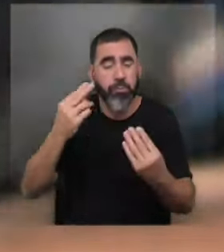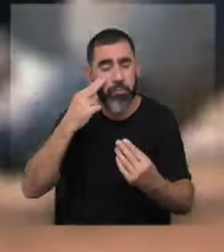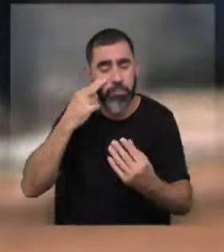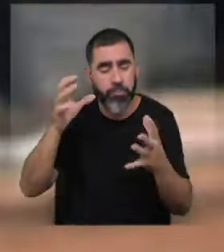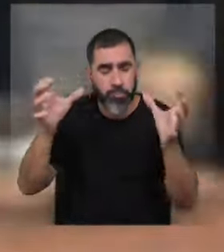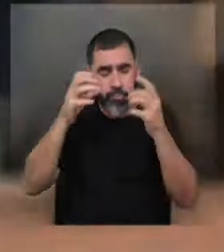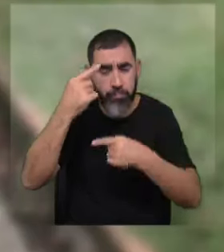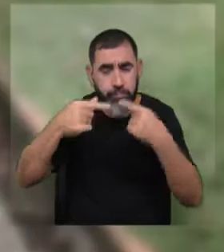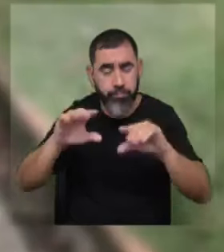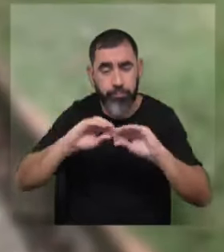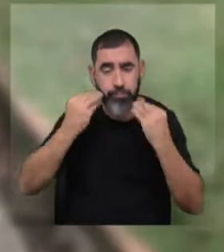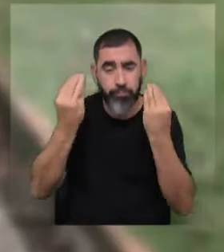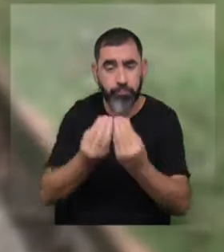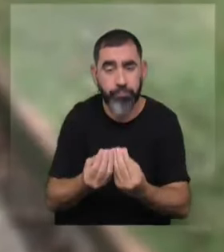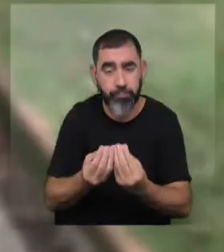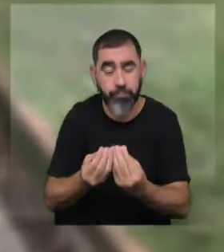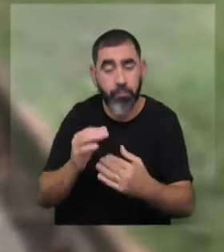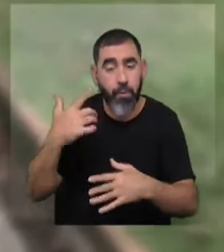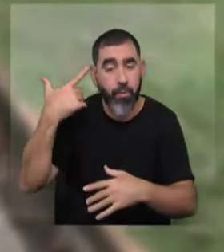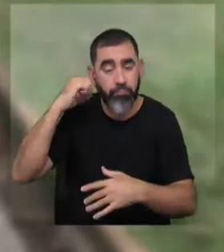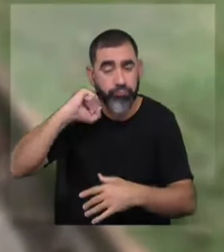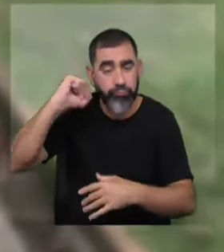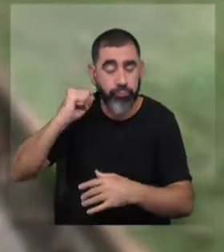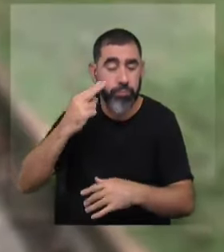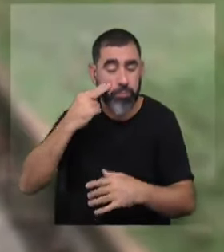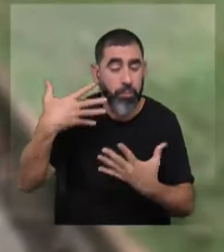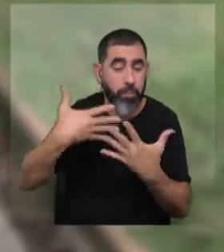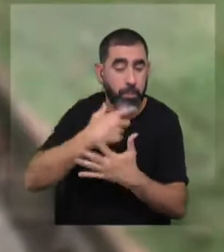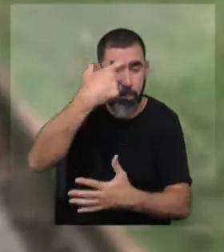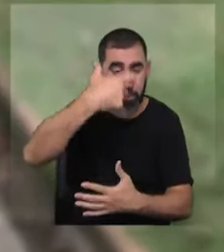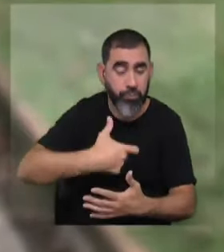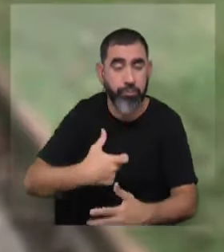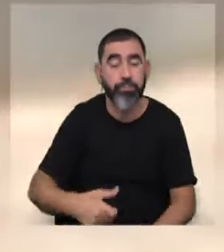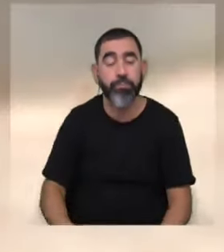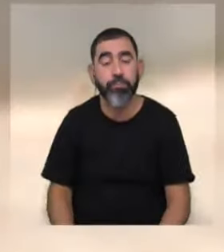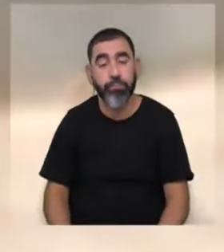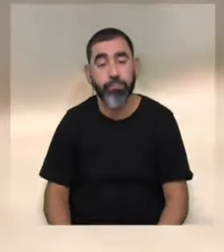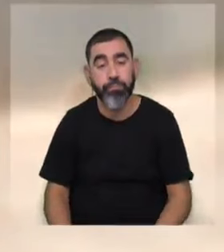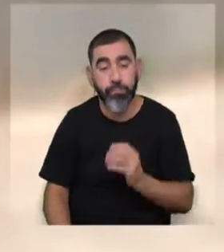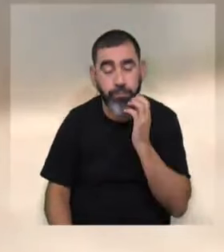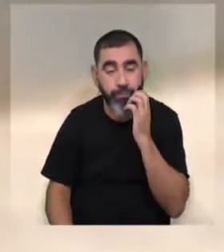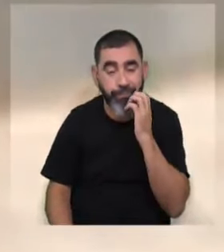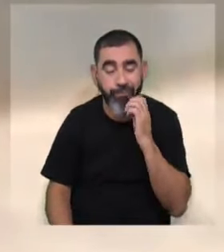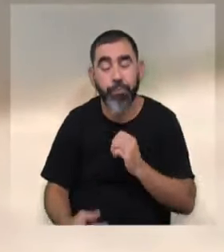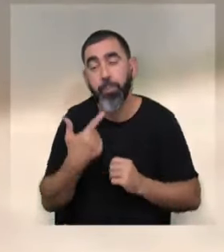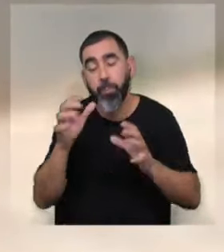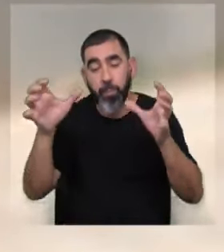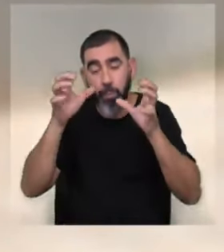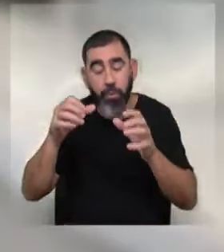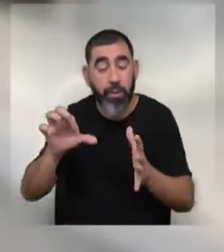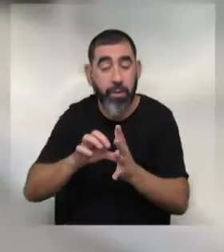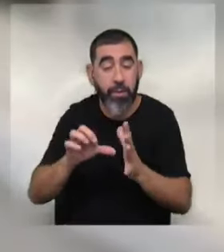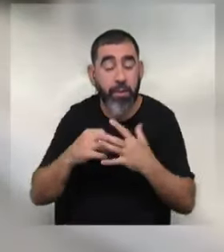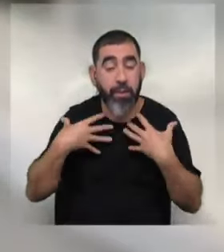que actúan acumulativamente para aumentar la vulnerabilidad de una persona al comportamiento suicida. Entre los factores de riesgo asociados con el sistema